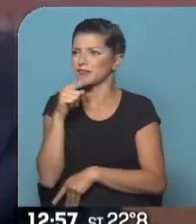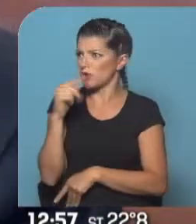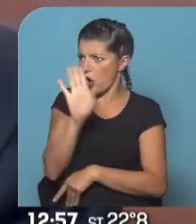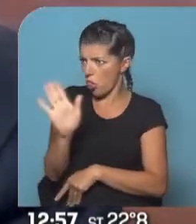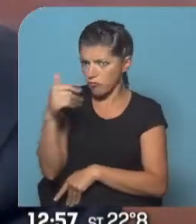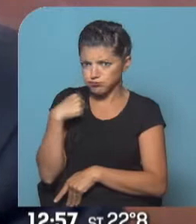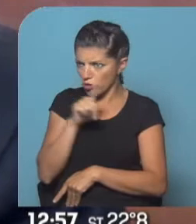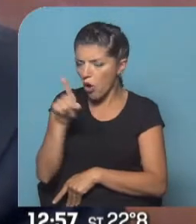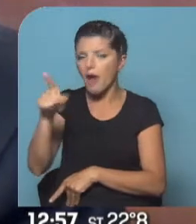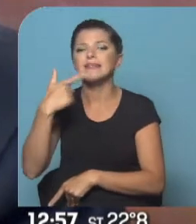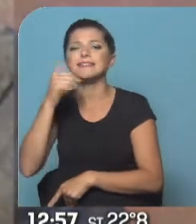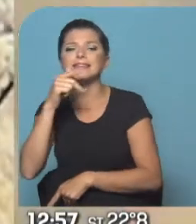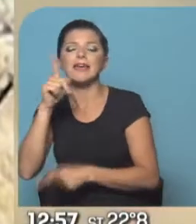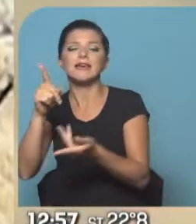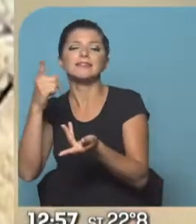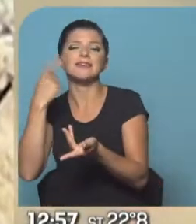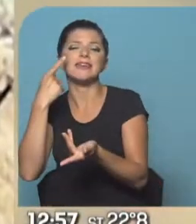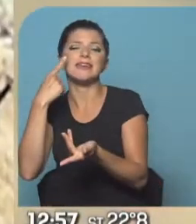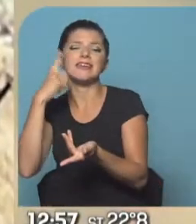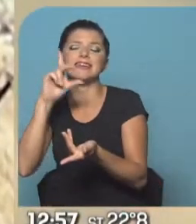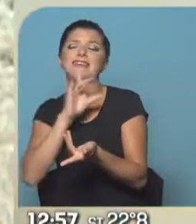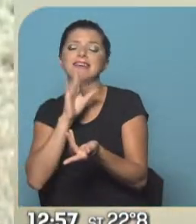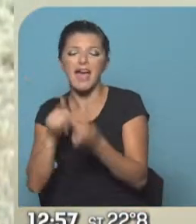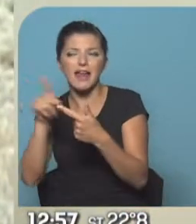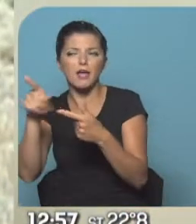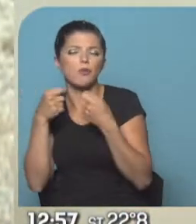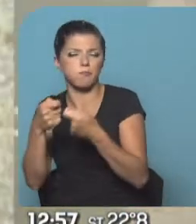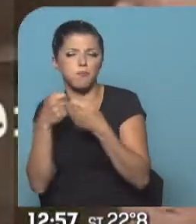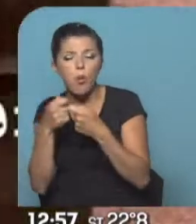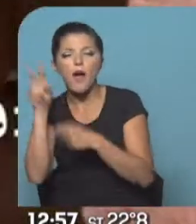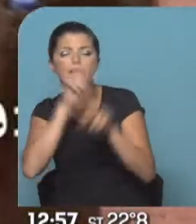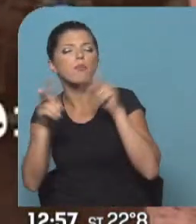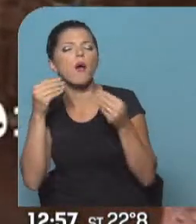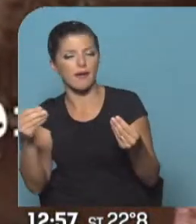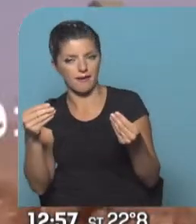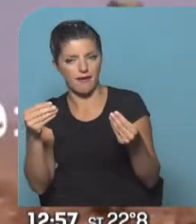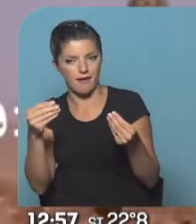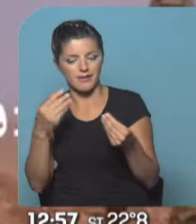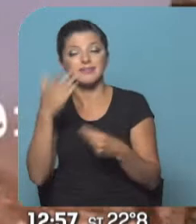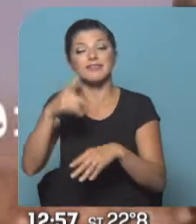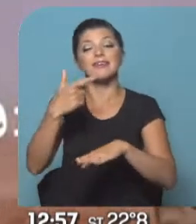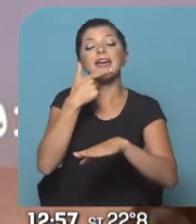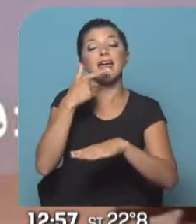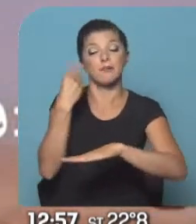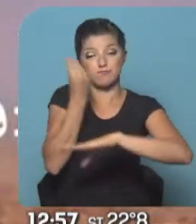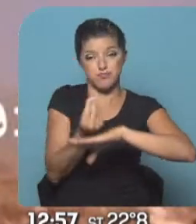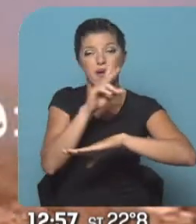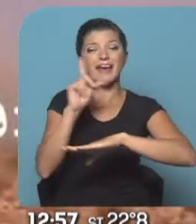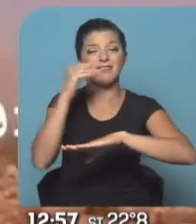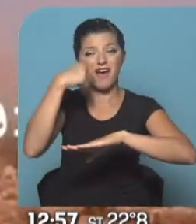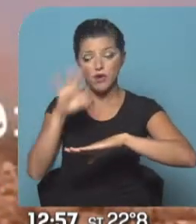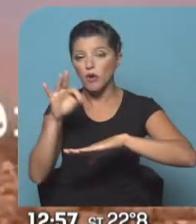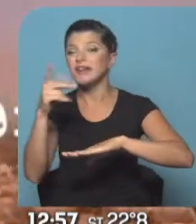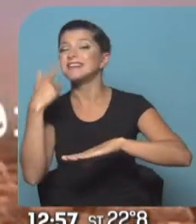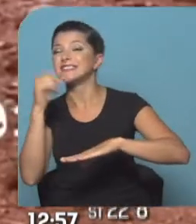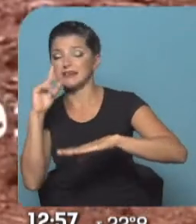secretos israelíes para forzar a Siria a retirar las fuerzas militares que en ese momento tenía destacadas en el Líbano y disminuir